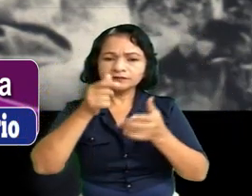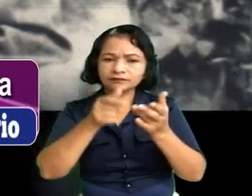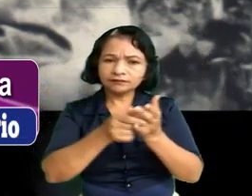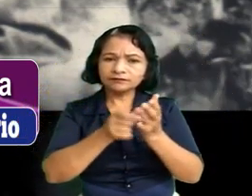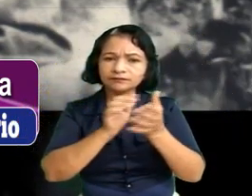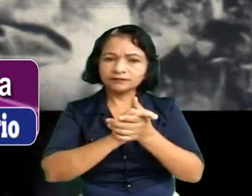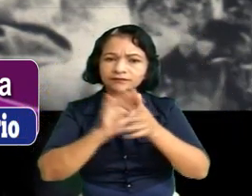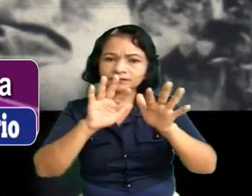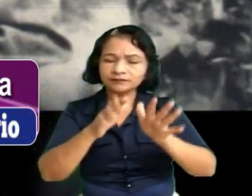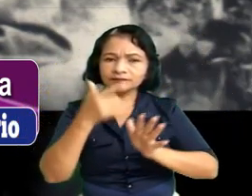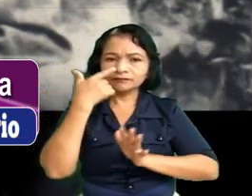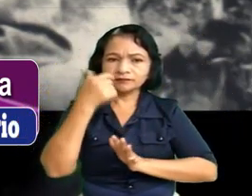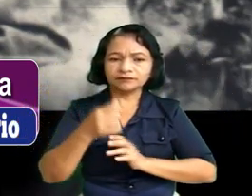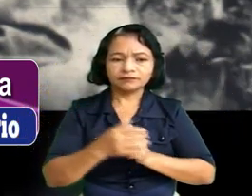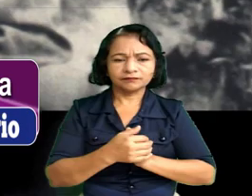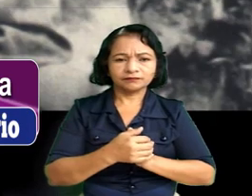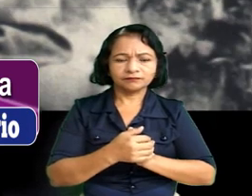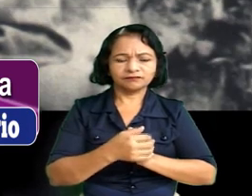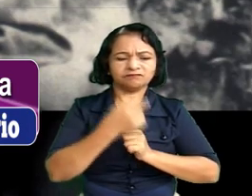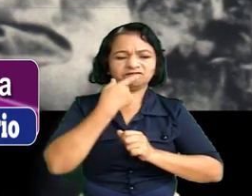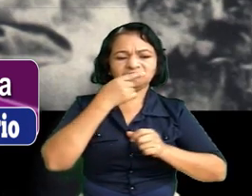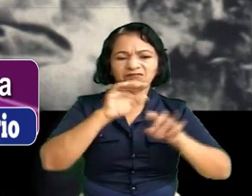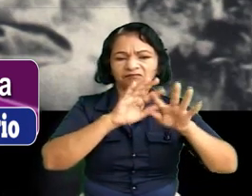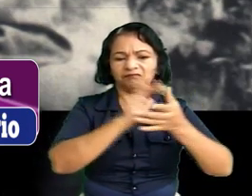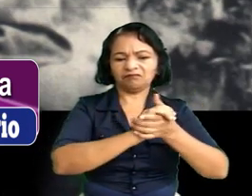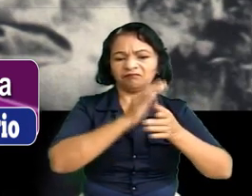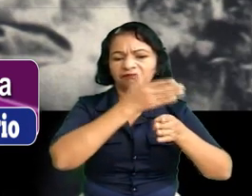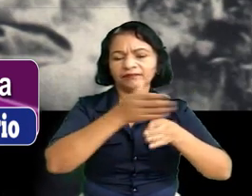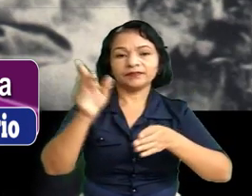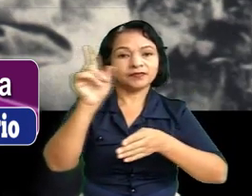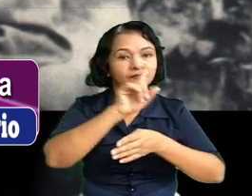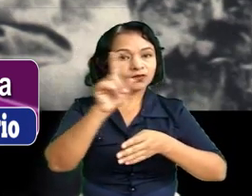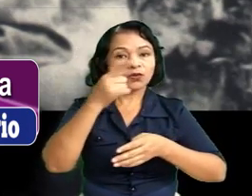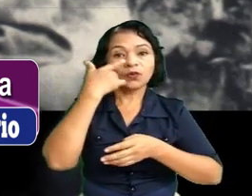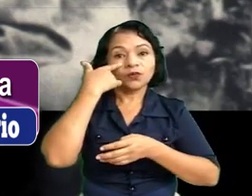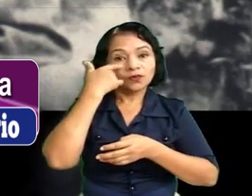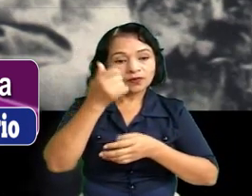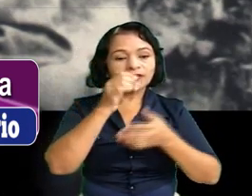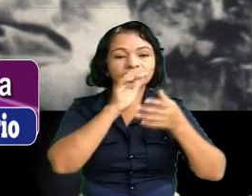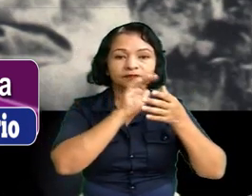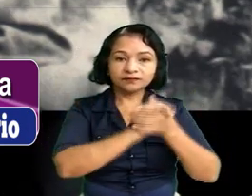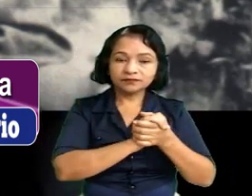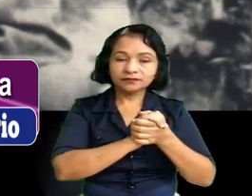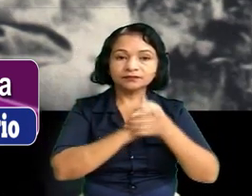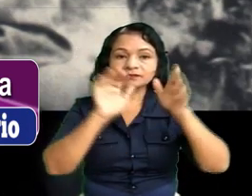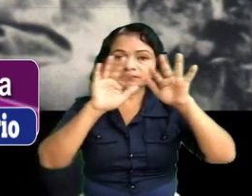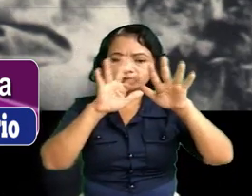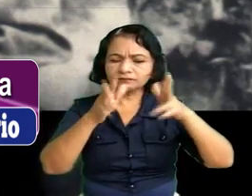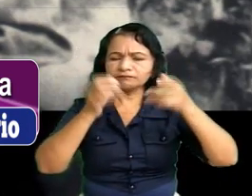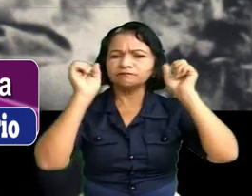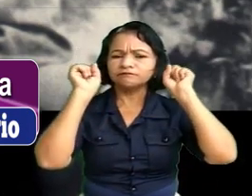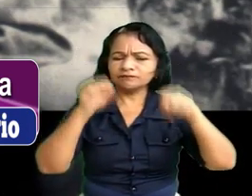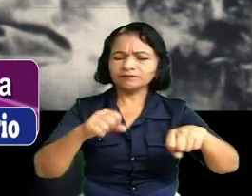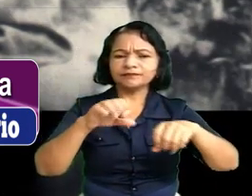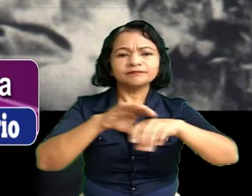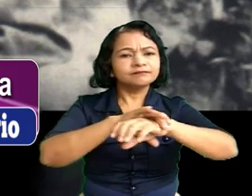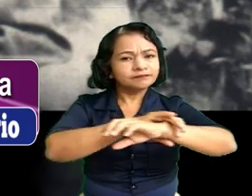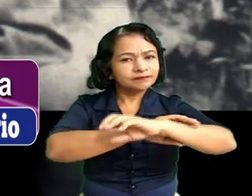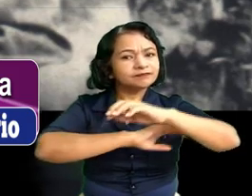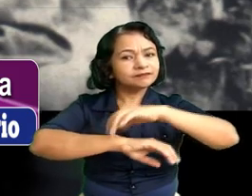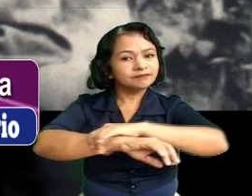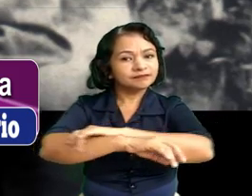No le quitaba el mérito porque era su esposa, reconocía en su esposa una mujer capaz y valiente. Y